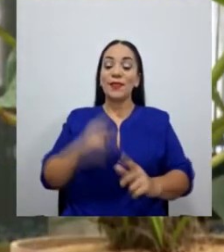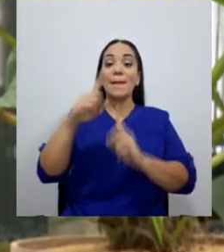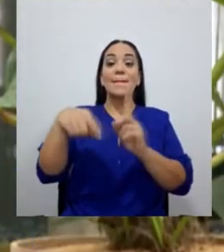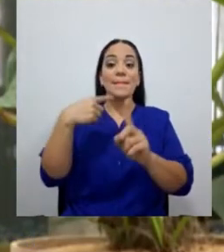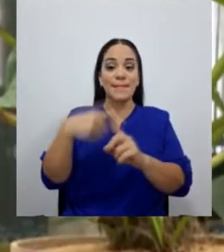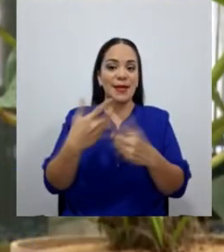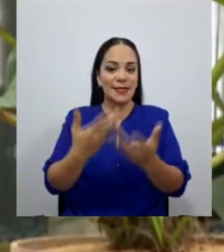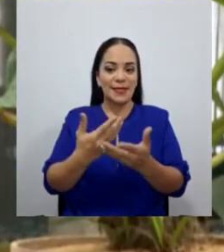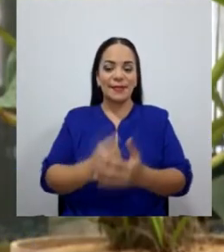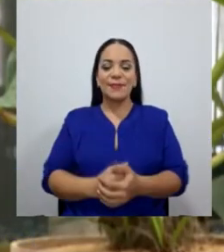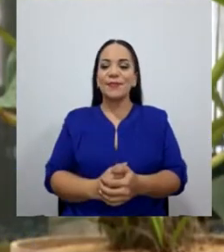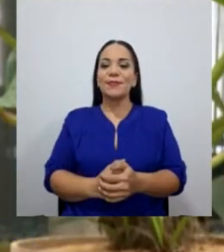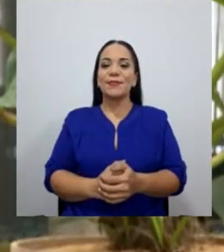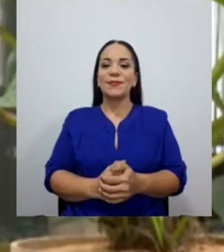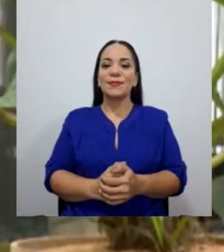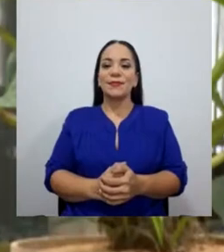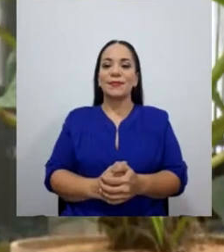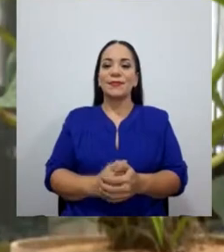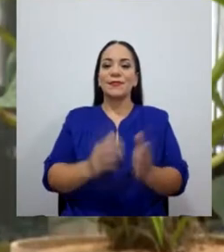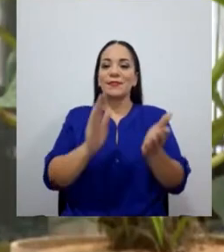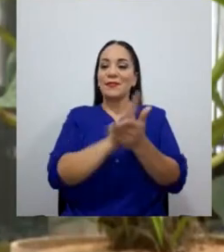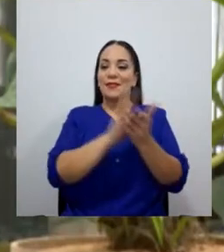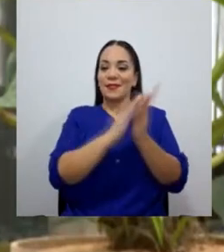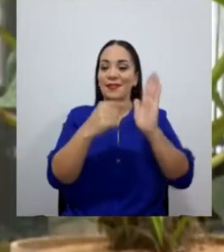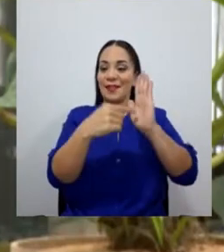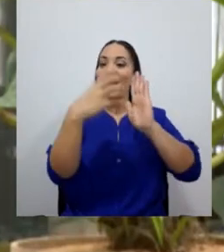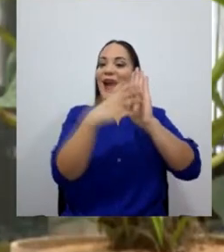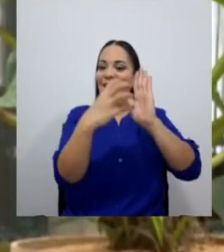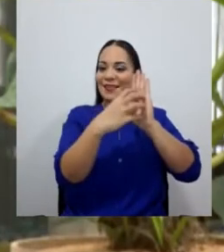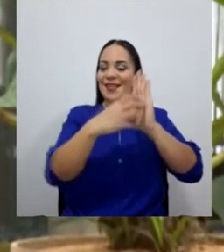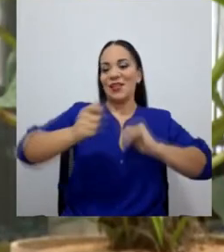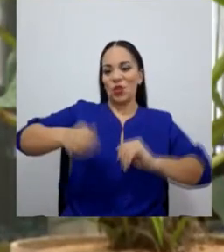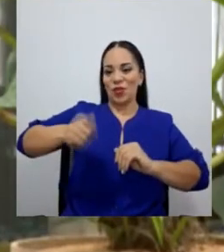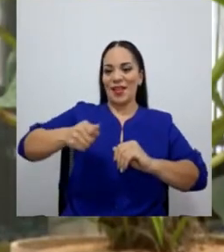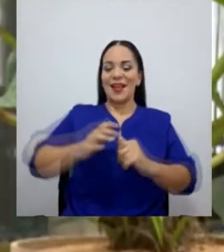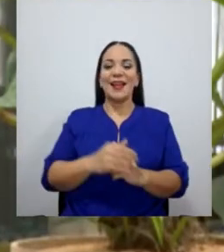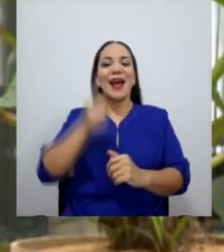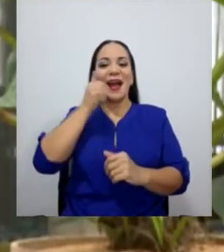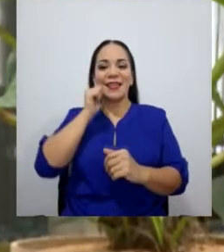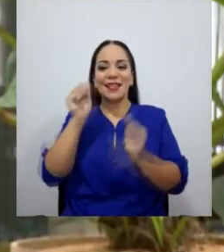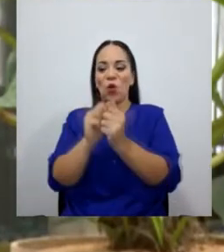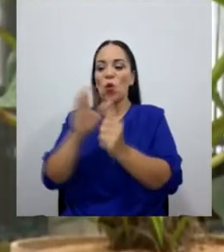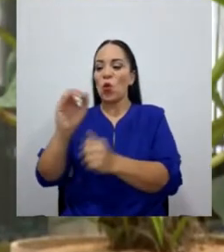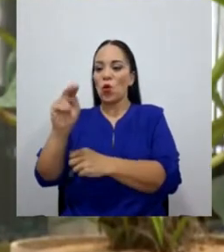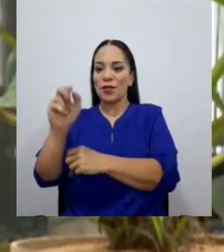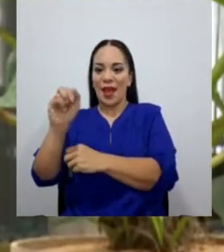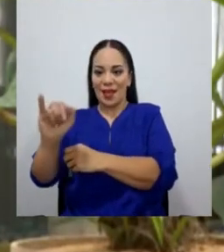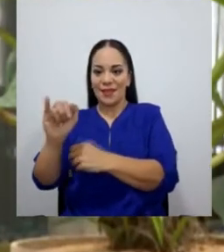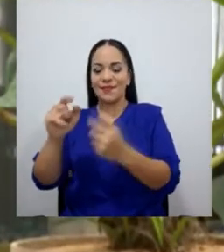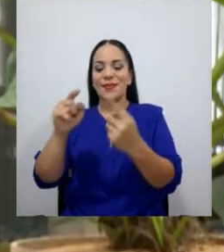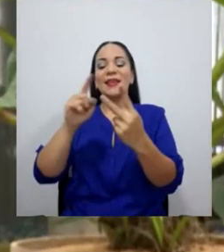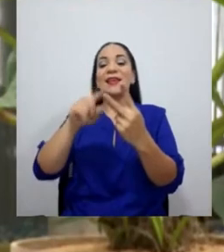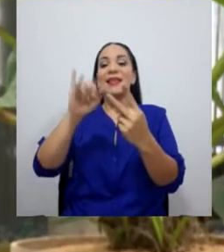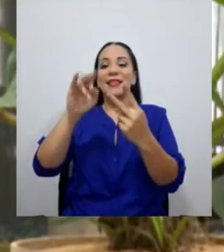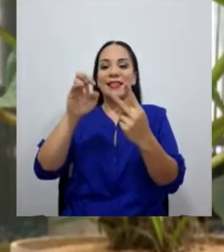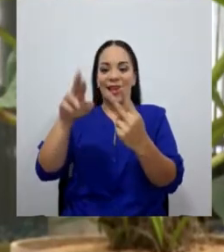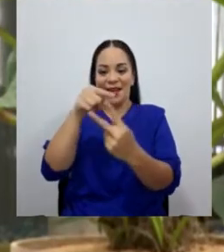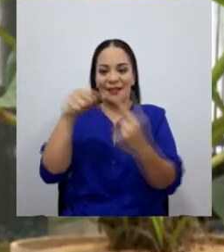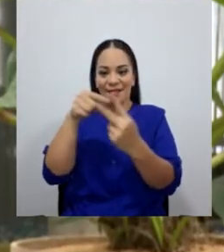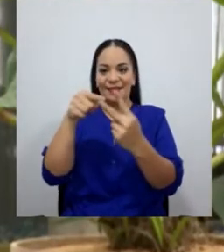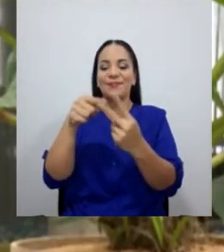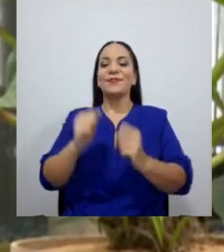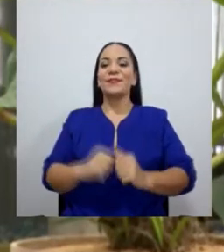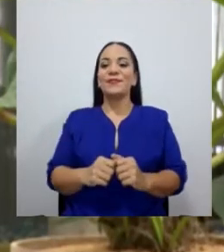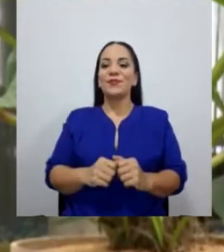aquí tengo el acta notarial en donde ayer junto a Conay e INDER estuvimos en